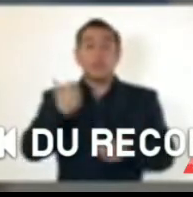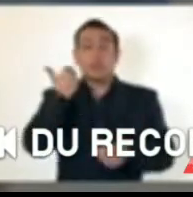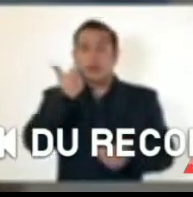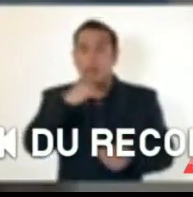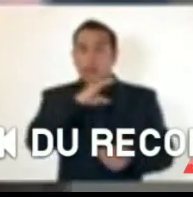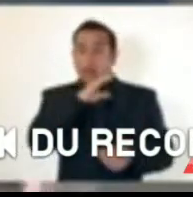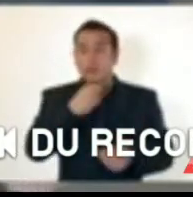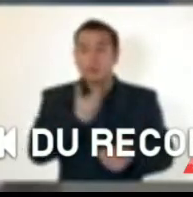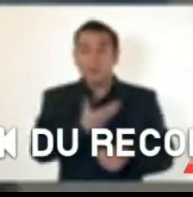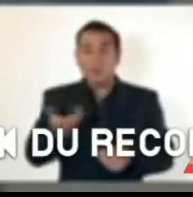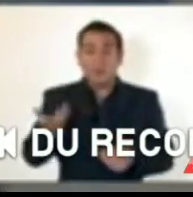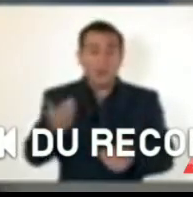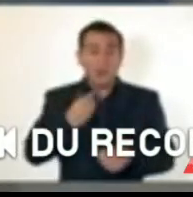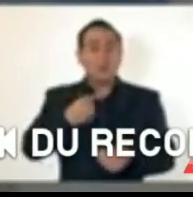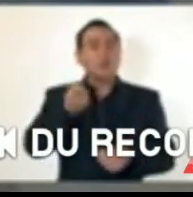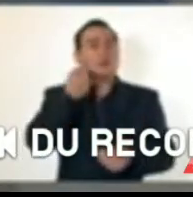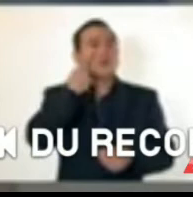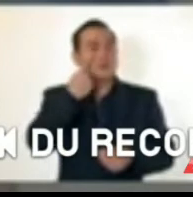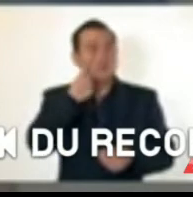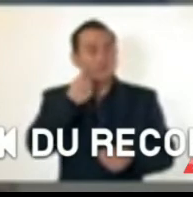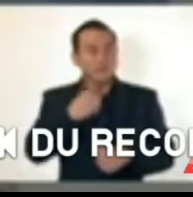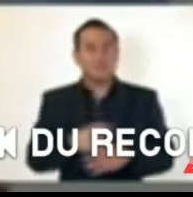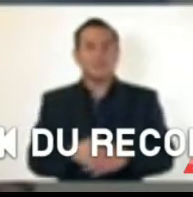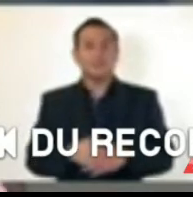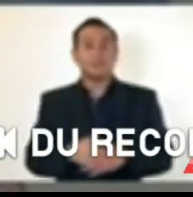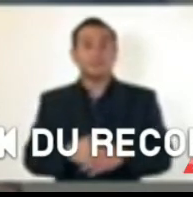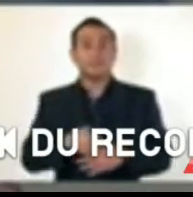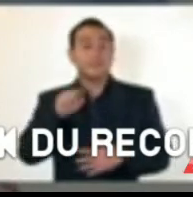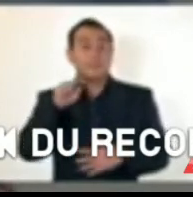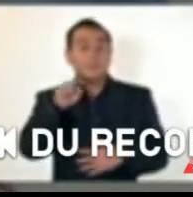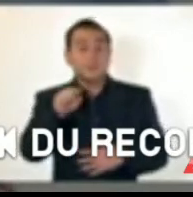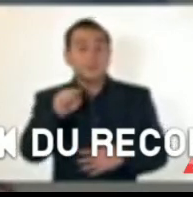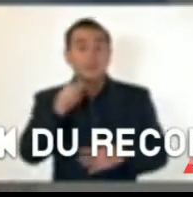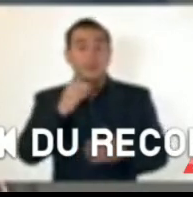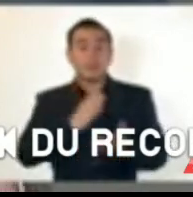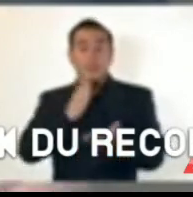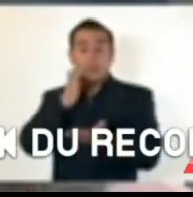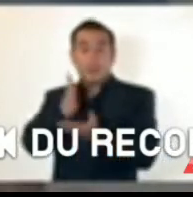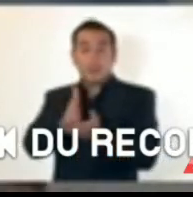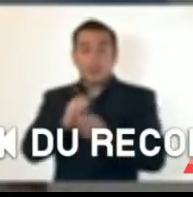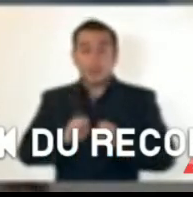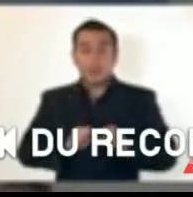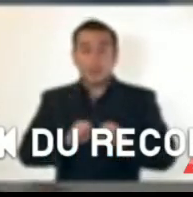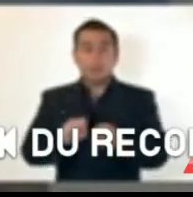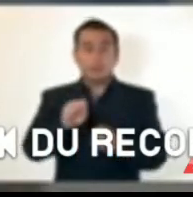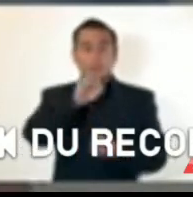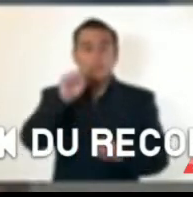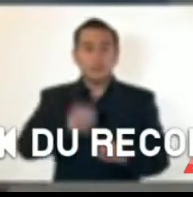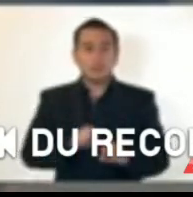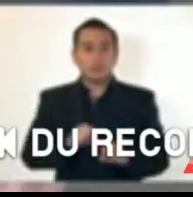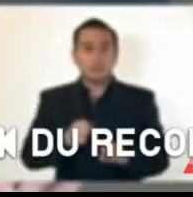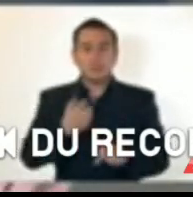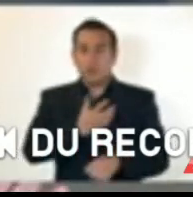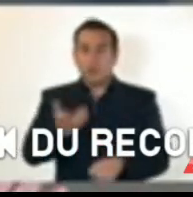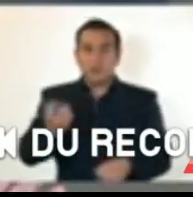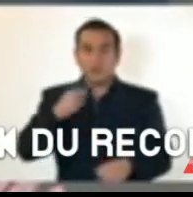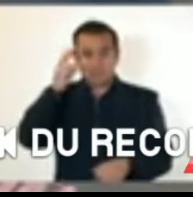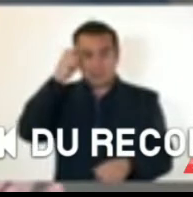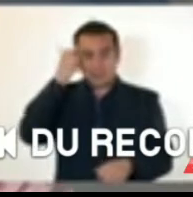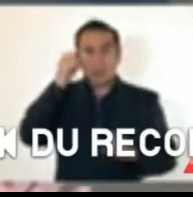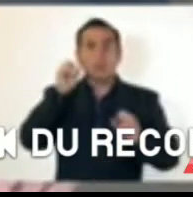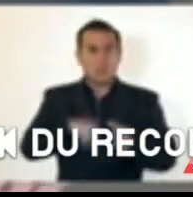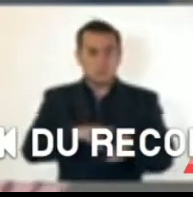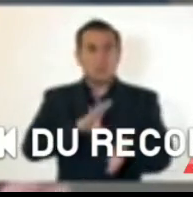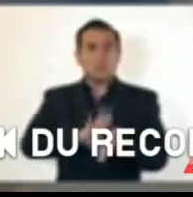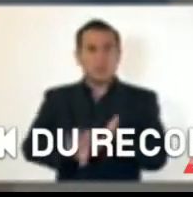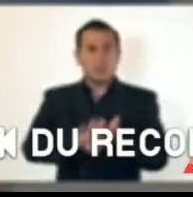estar en el supermercado y a toda la gente que vaya a ese supermercado. Si usted va al supermercado, donde todo es más caro que en el mercado, de entrada tiene poder adquisitivo para quedarse